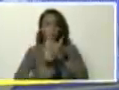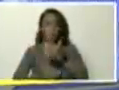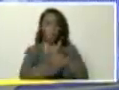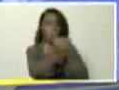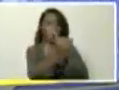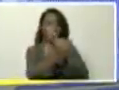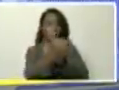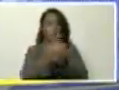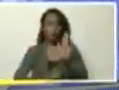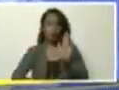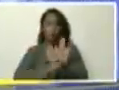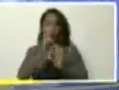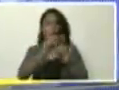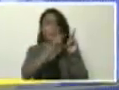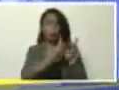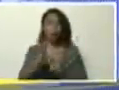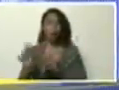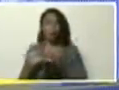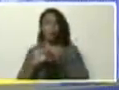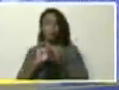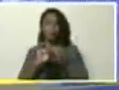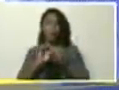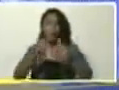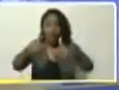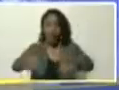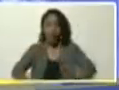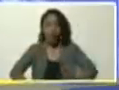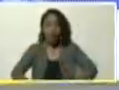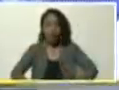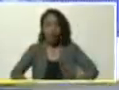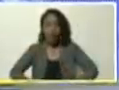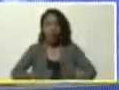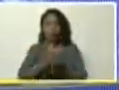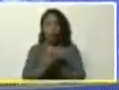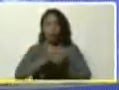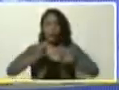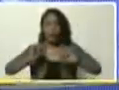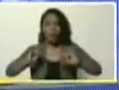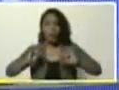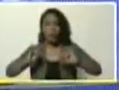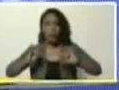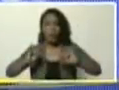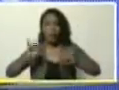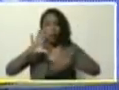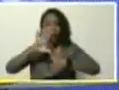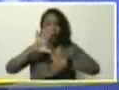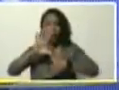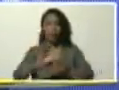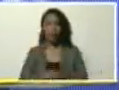y desarrolla un plan para unificar los esfuerzos por la independencia americana.